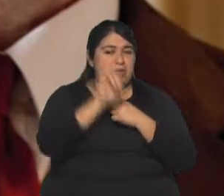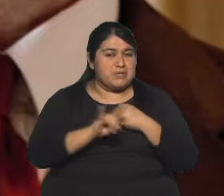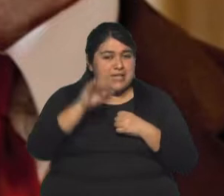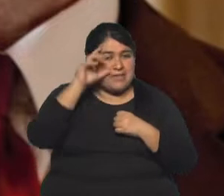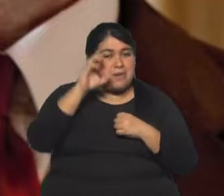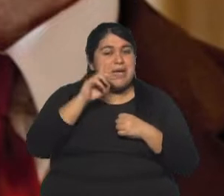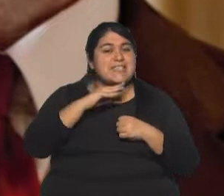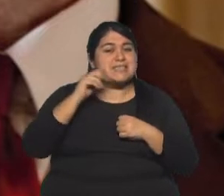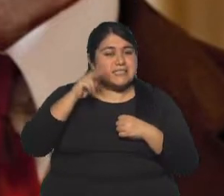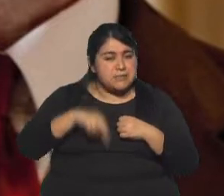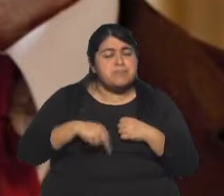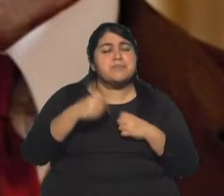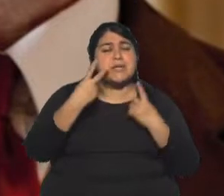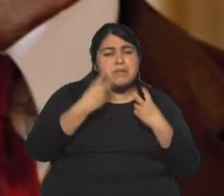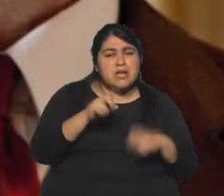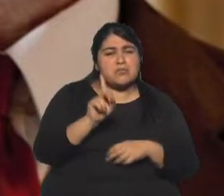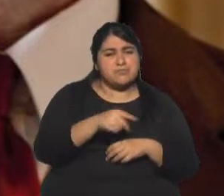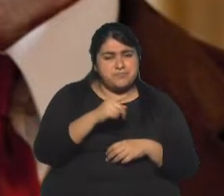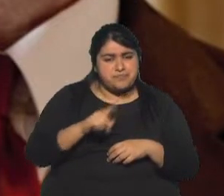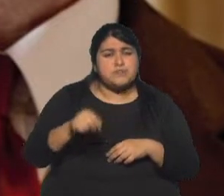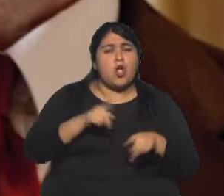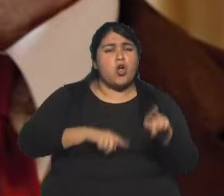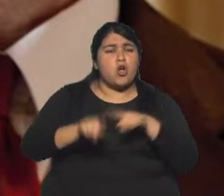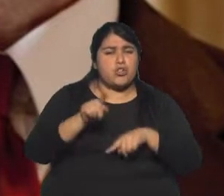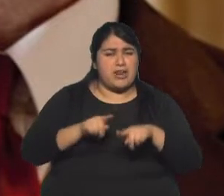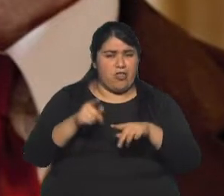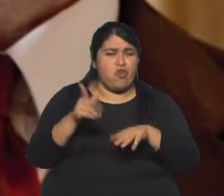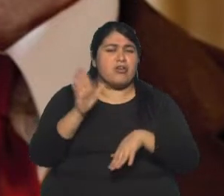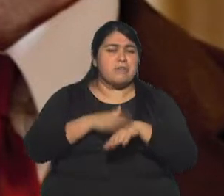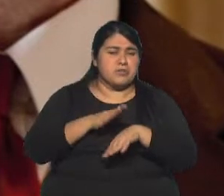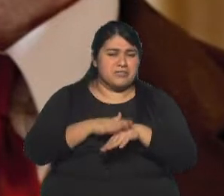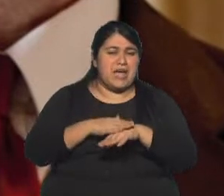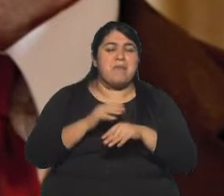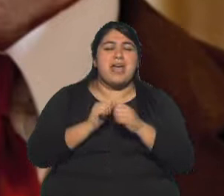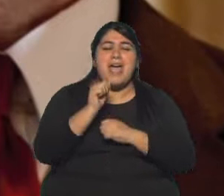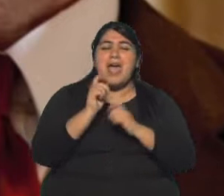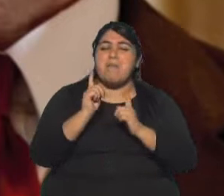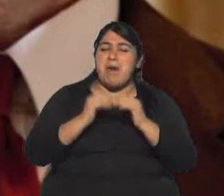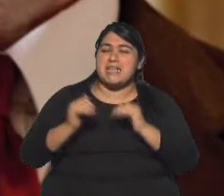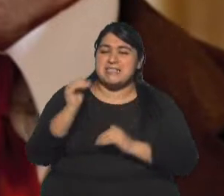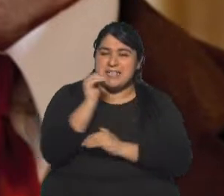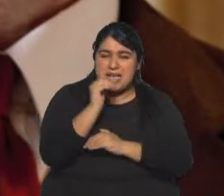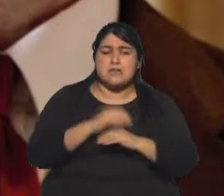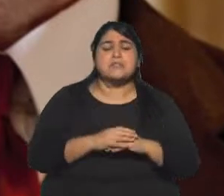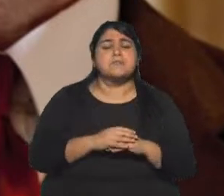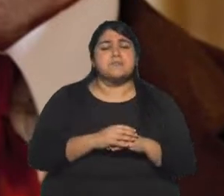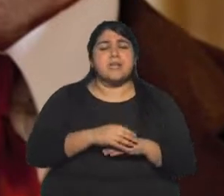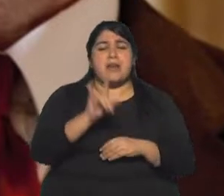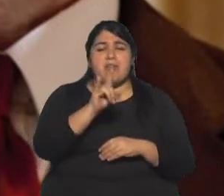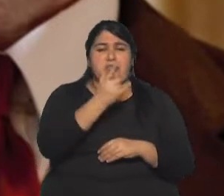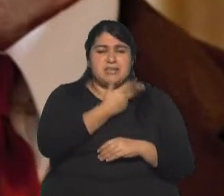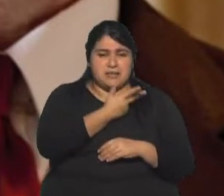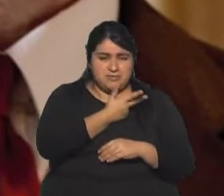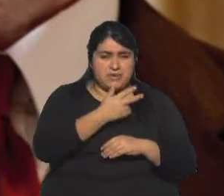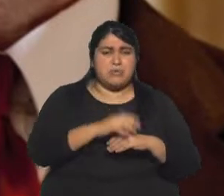investigador del CONICET, coordinador académico de la Maestría de Economía y Negocios con Asia, Pacífico e India, Universidad de 3 de Febrero, coordinador del